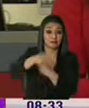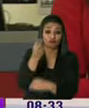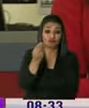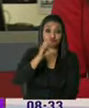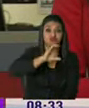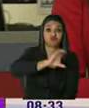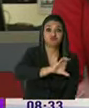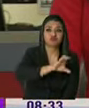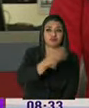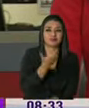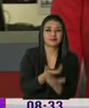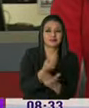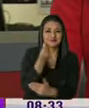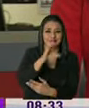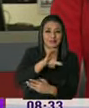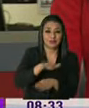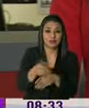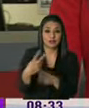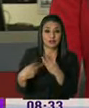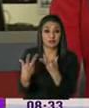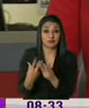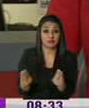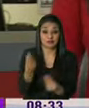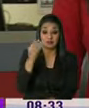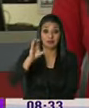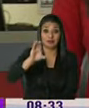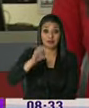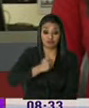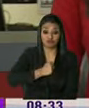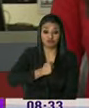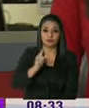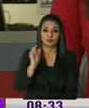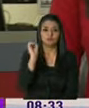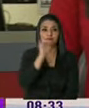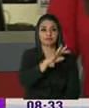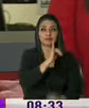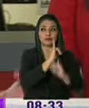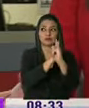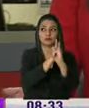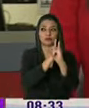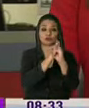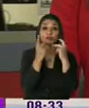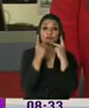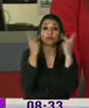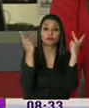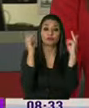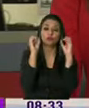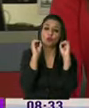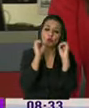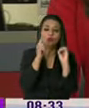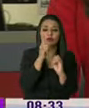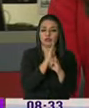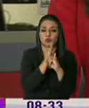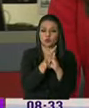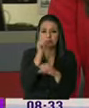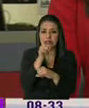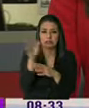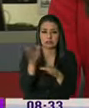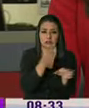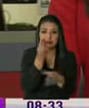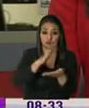indemnizarla económicamente por la desaparición de su hijo, el dinero será donado a una institución o a personas que lo necesiten, y la otra parte